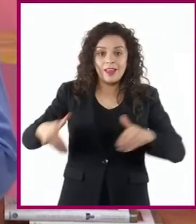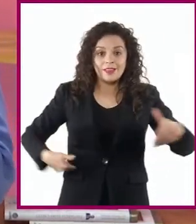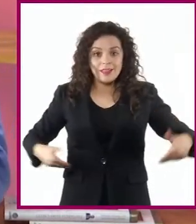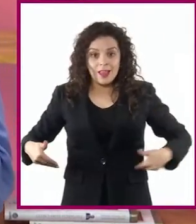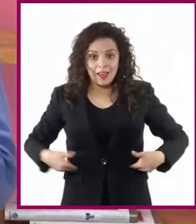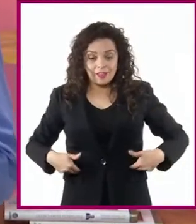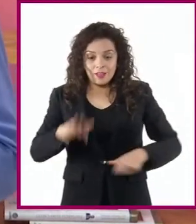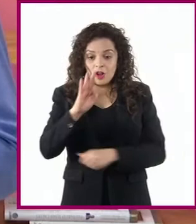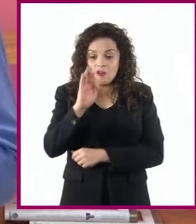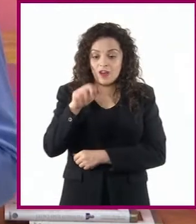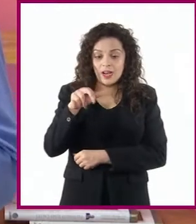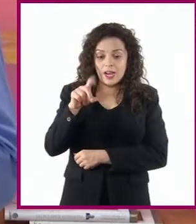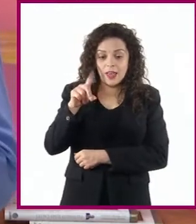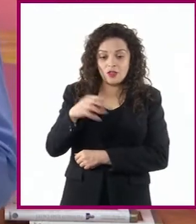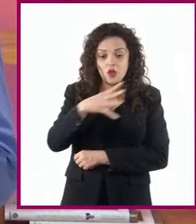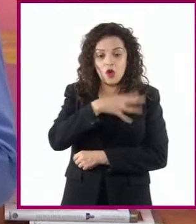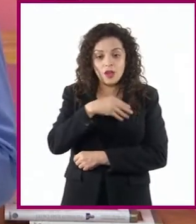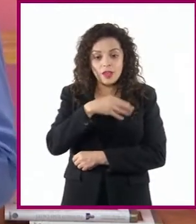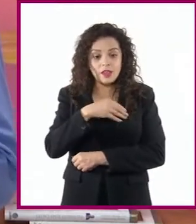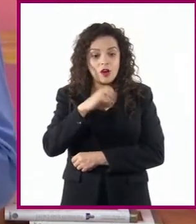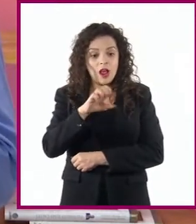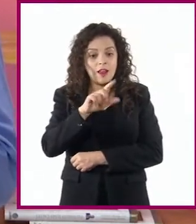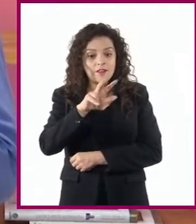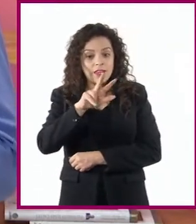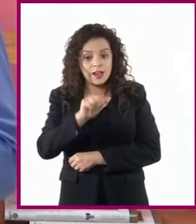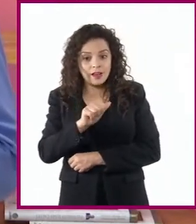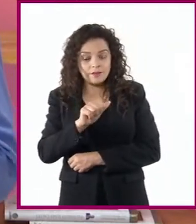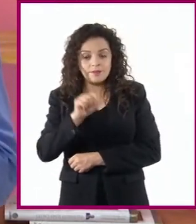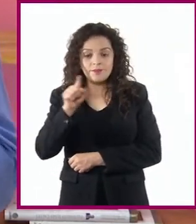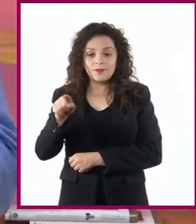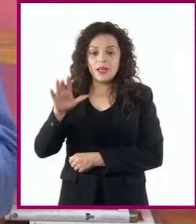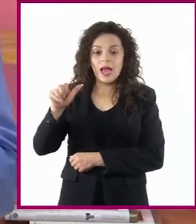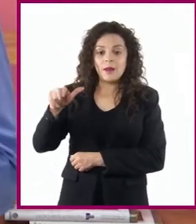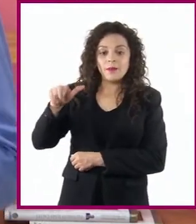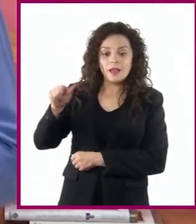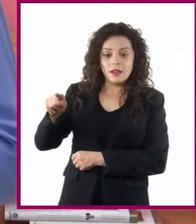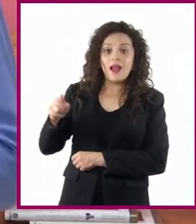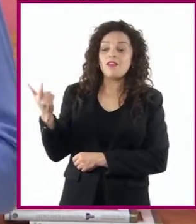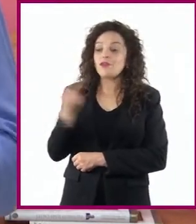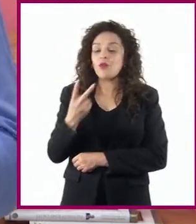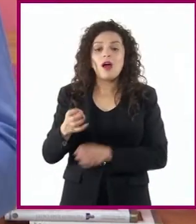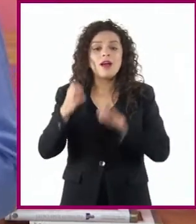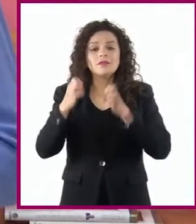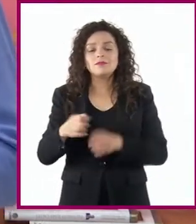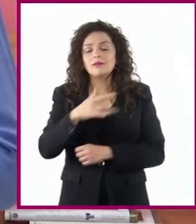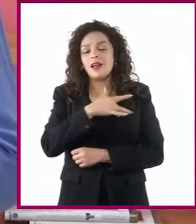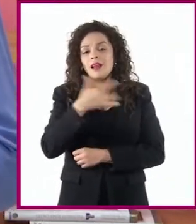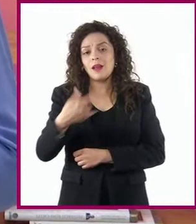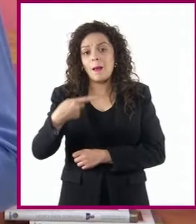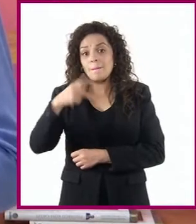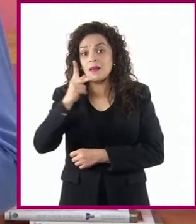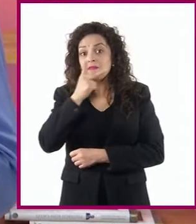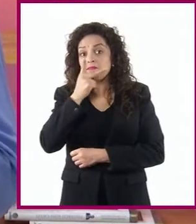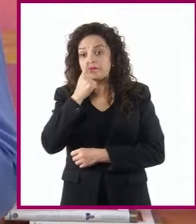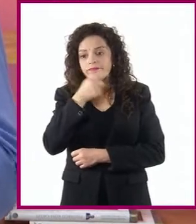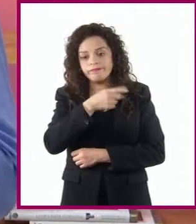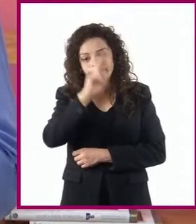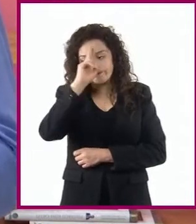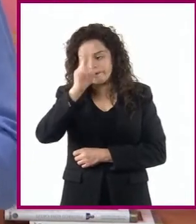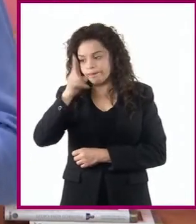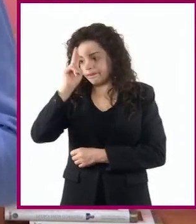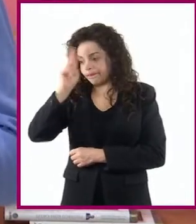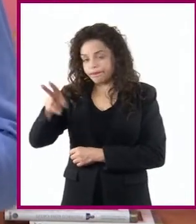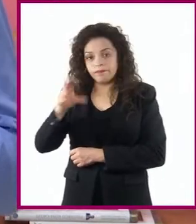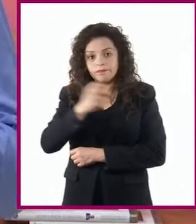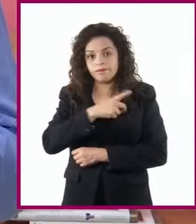Fernando, y Carmina, hija de Urbano y Carmina, están enamorados, pero sus padres han prohibido esta